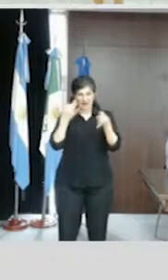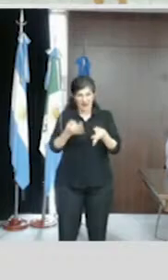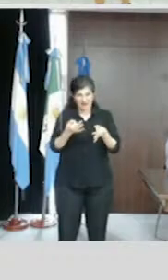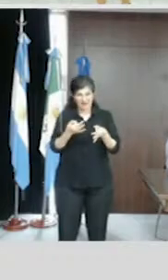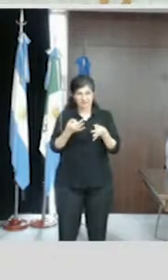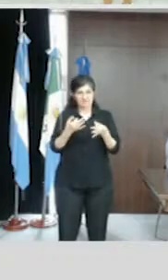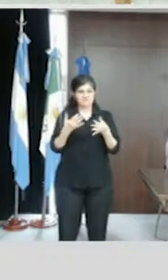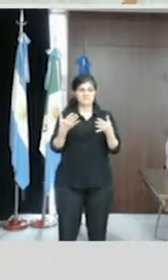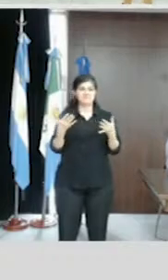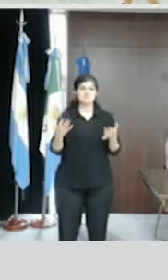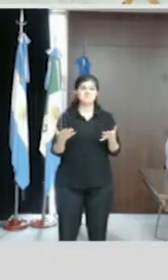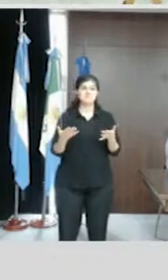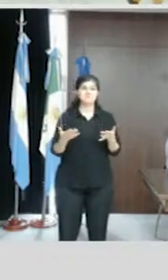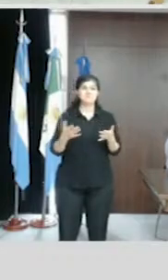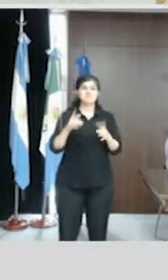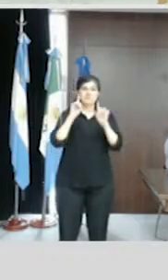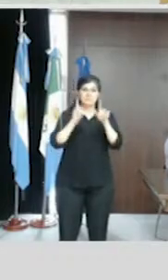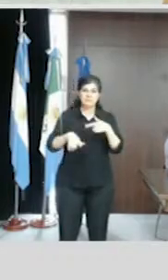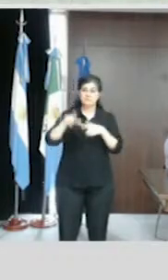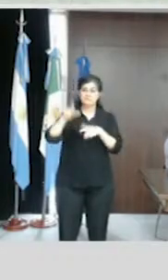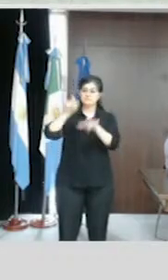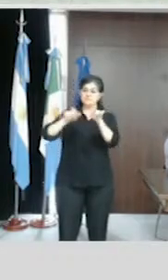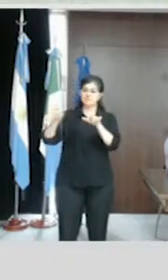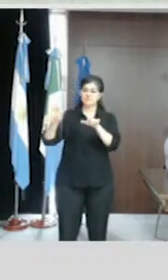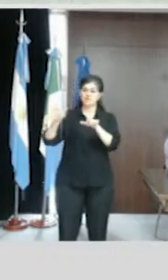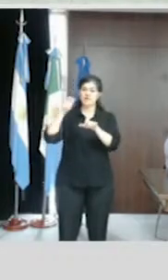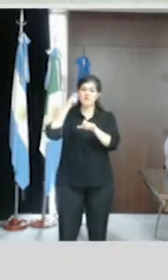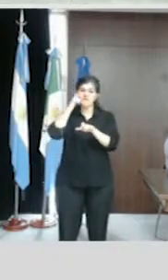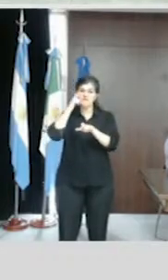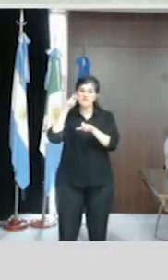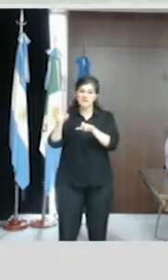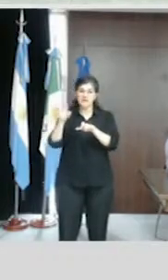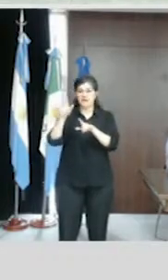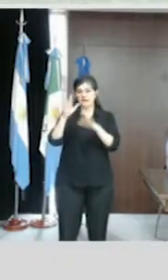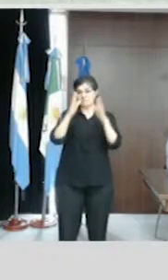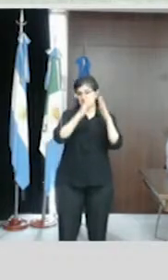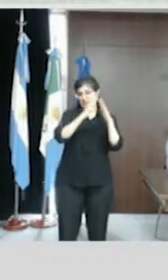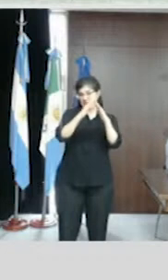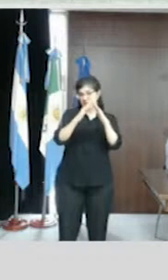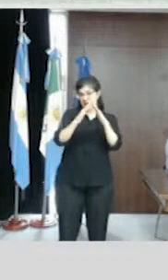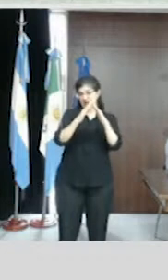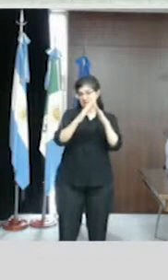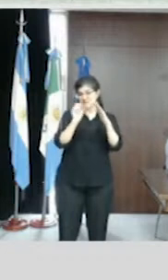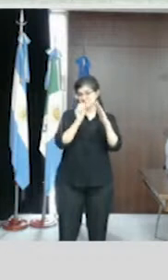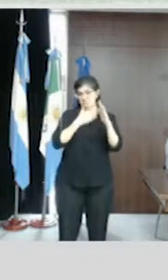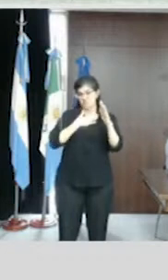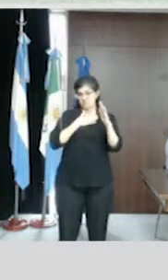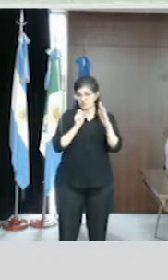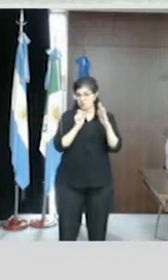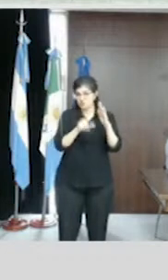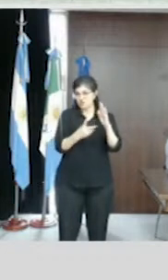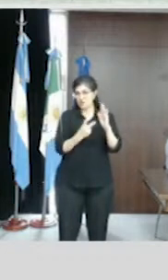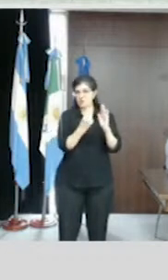Muchos personas mayores fueron capaces de comprar su casa en su juventud y